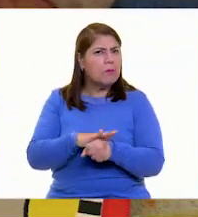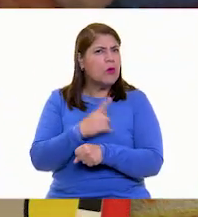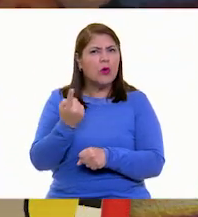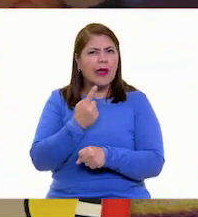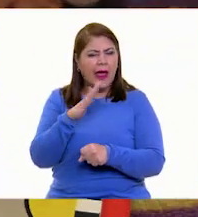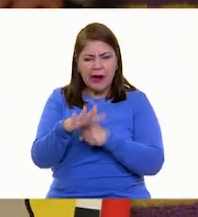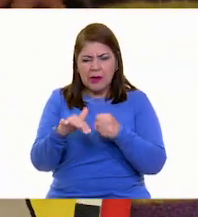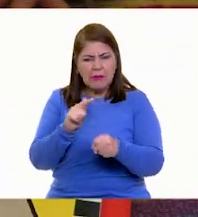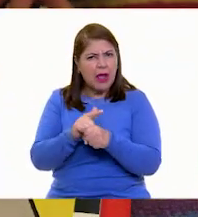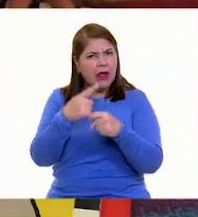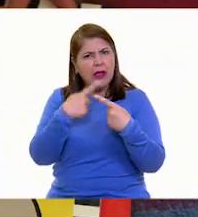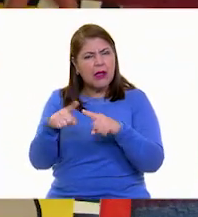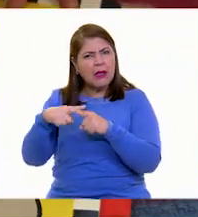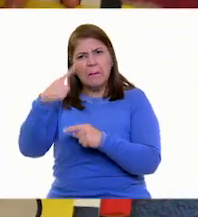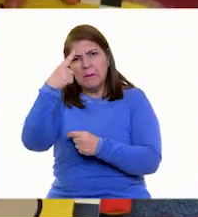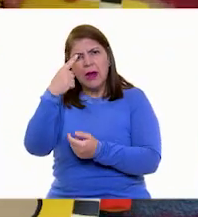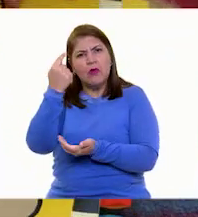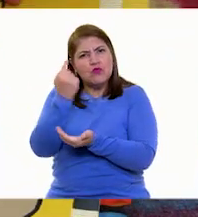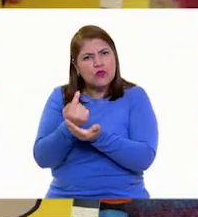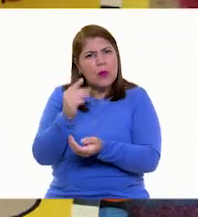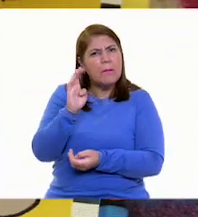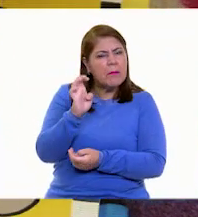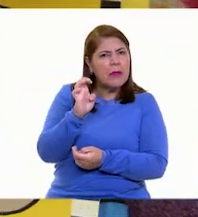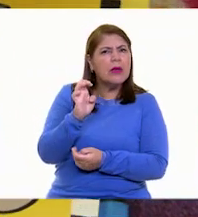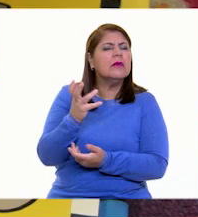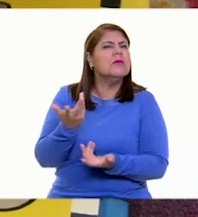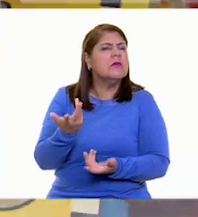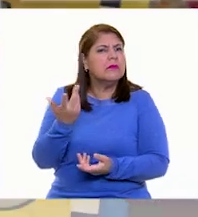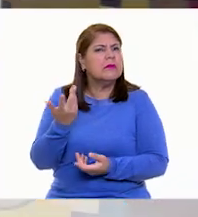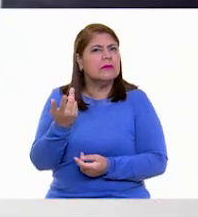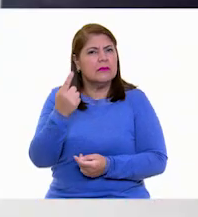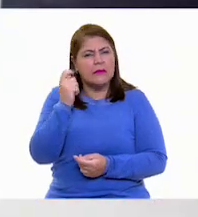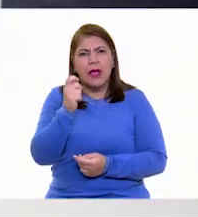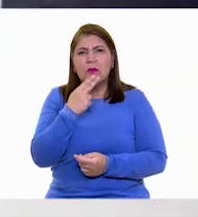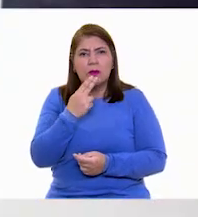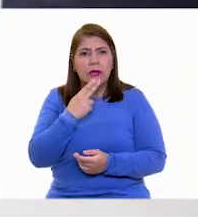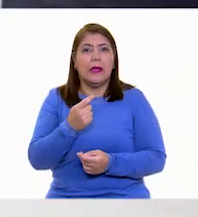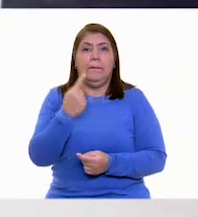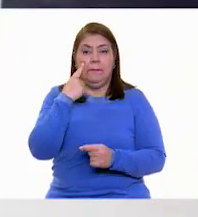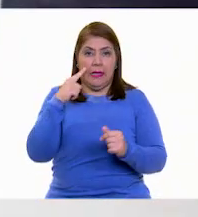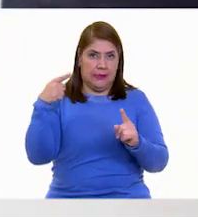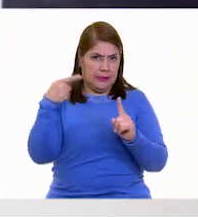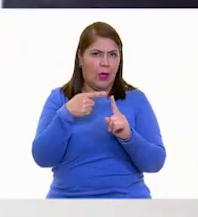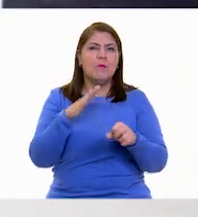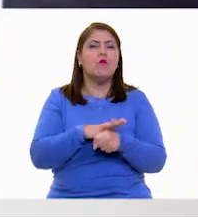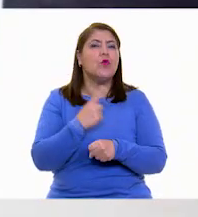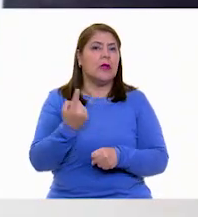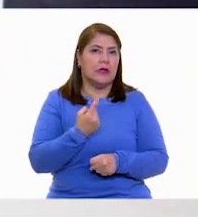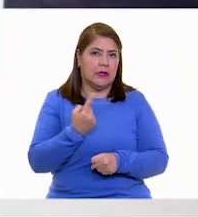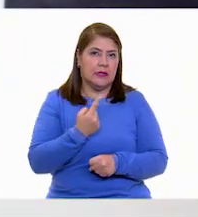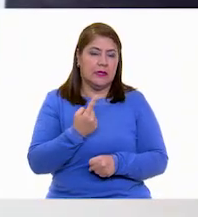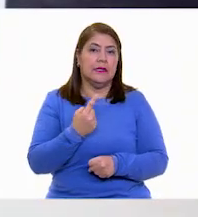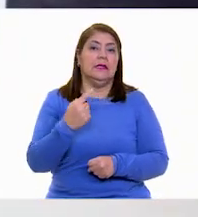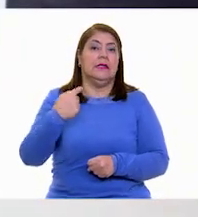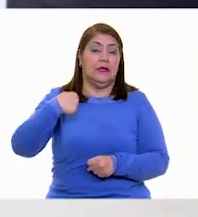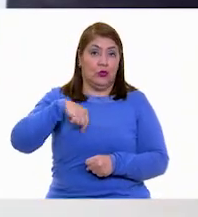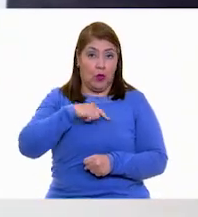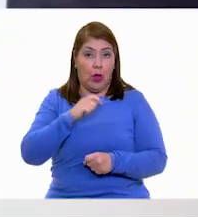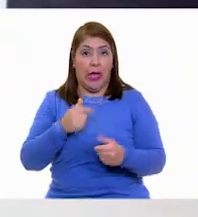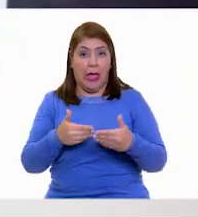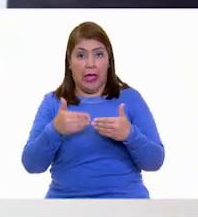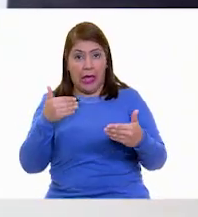muchos libros de animales para bebés y niños pequeños? Bueno, la primera razón es porque nosotros,